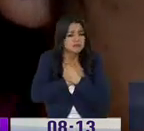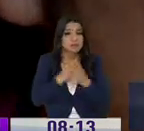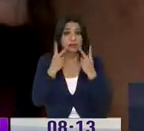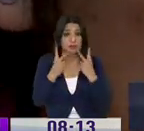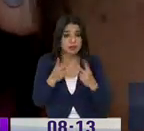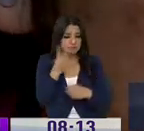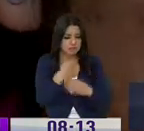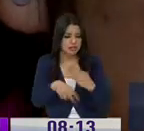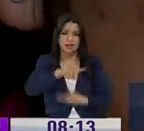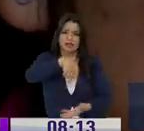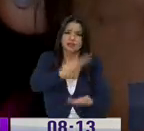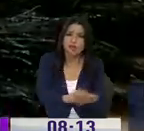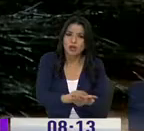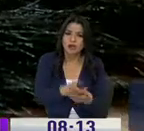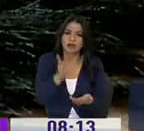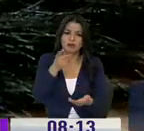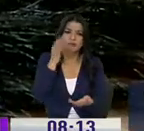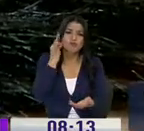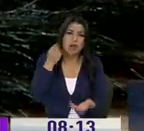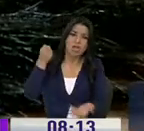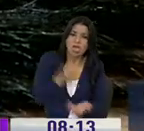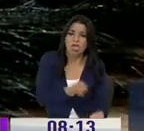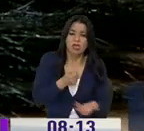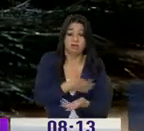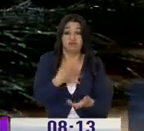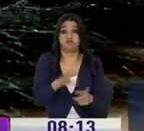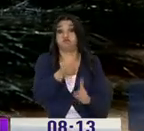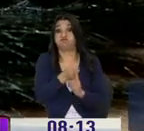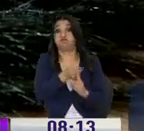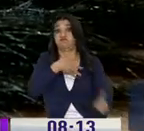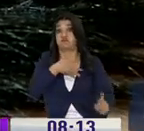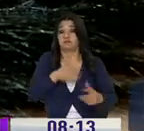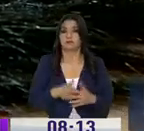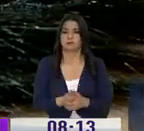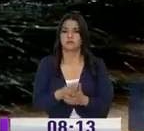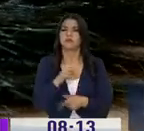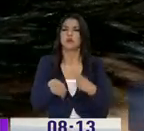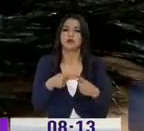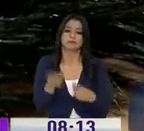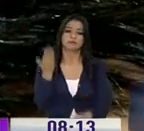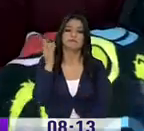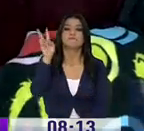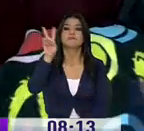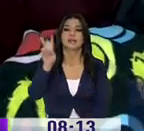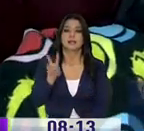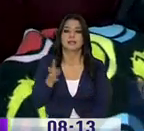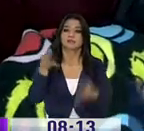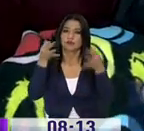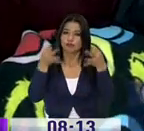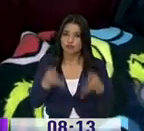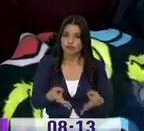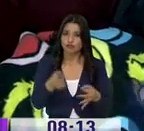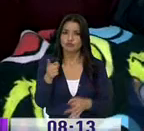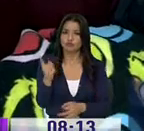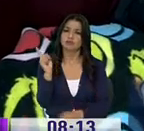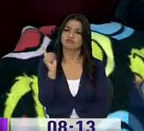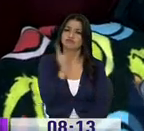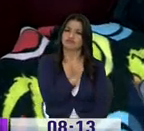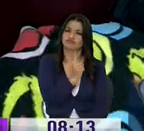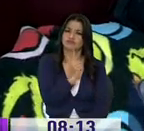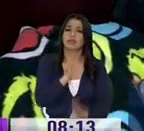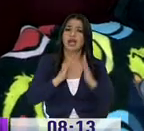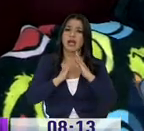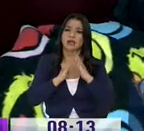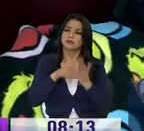fue impactante para mí. El hecho habría ocurrido el pasado viernes. Ese mismo día, la joven llegó llorando